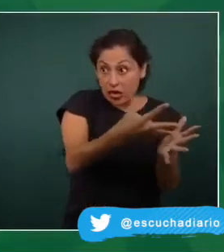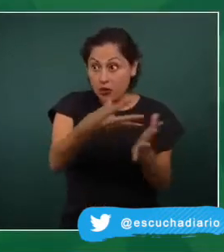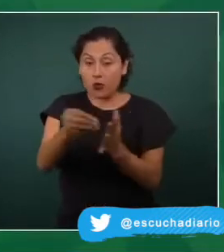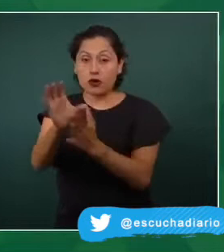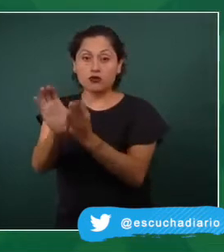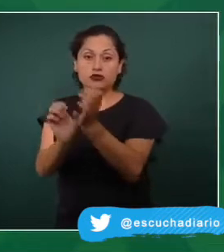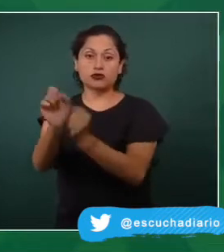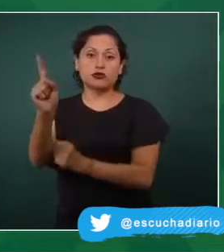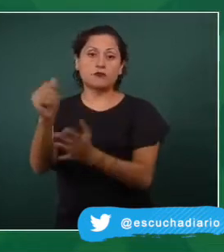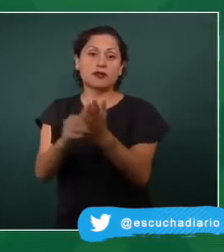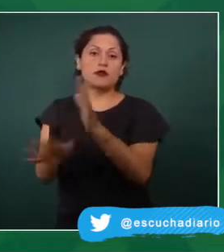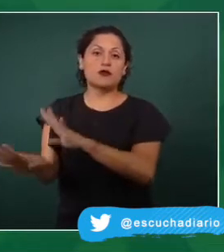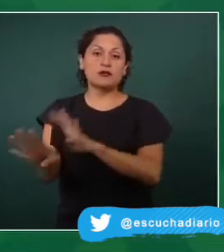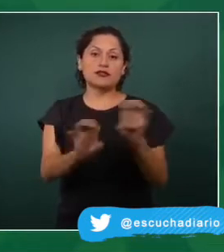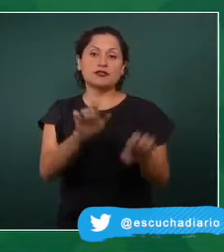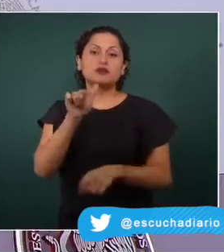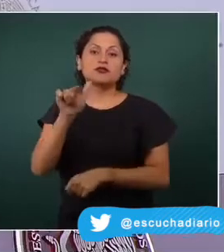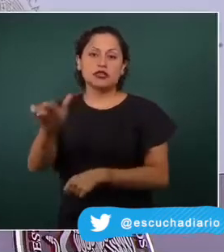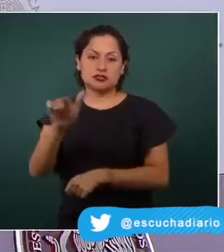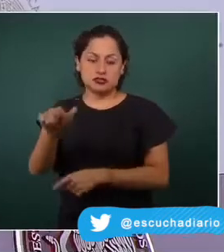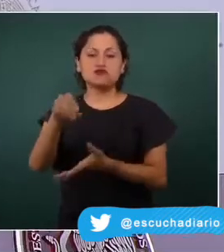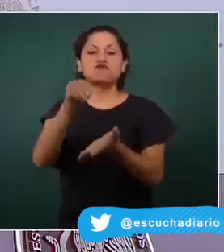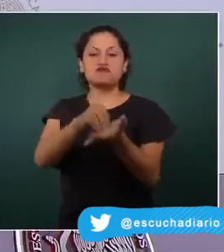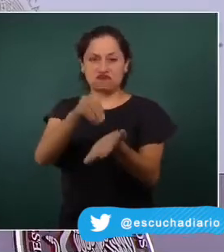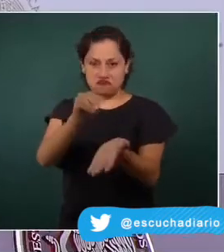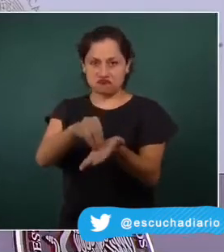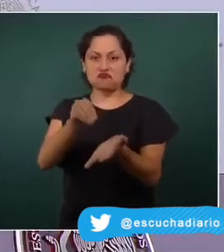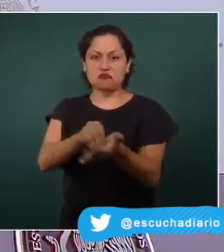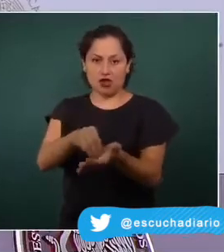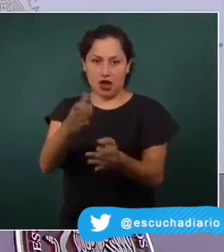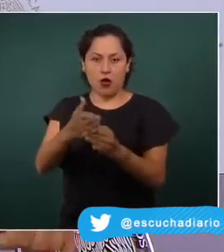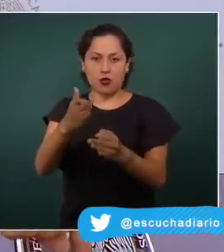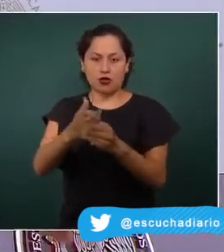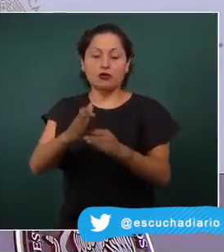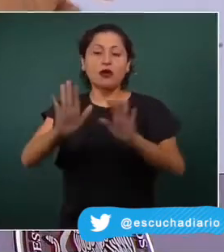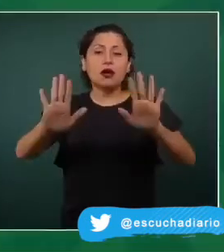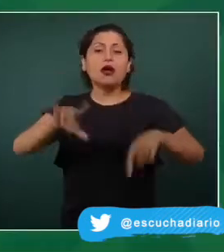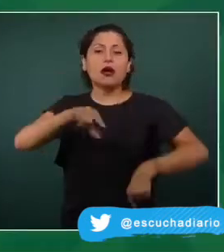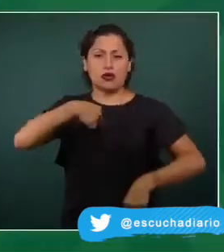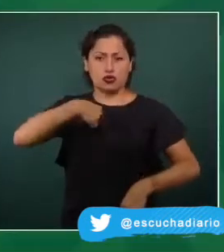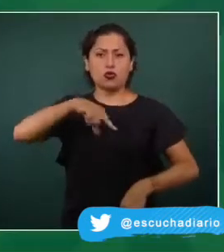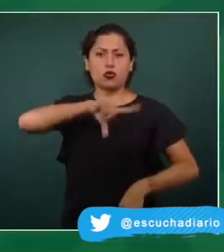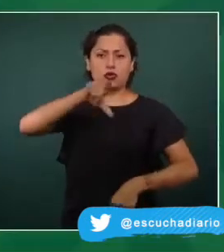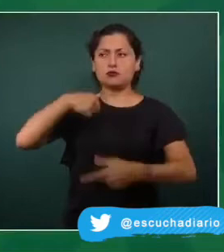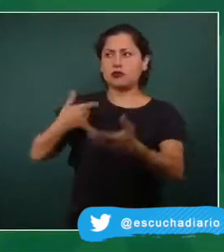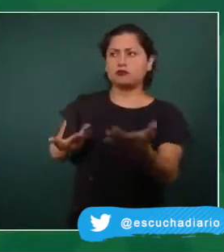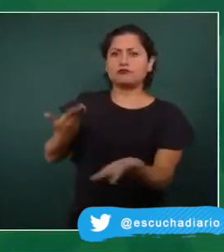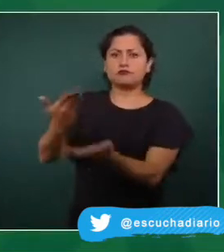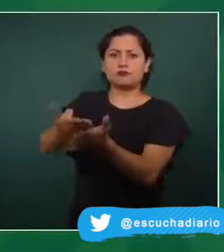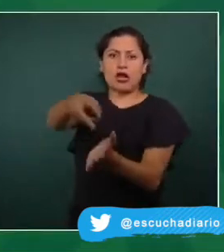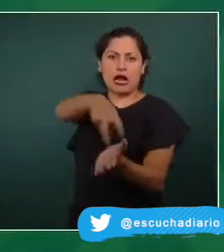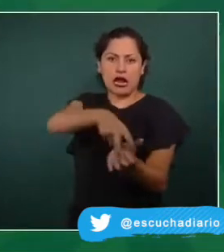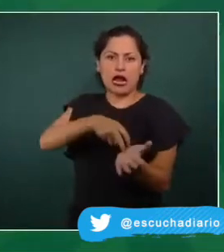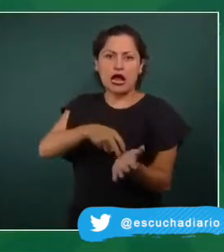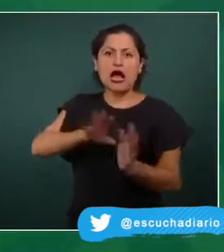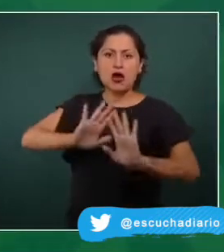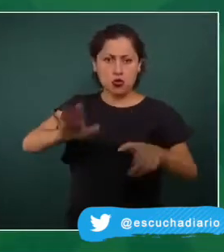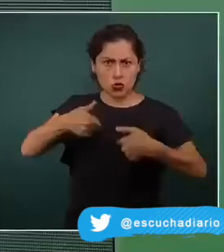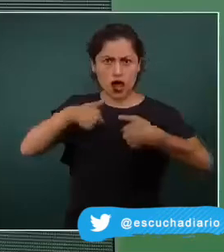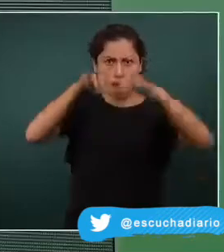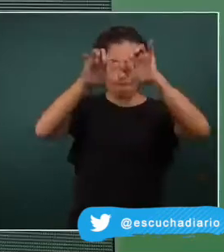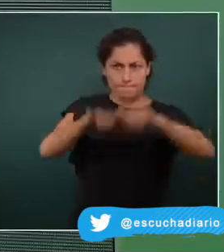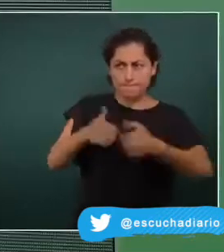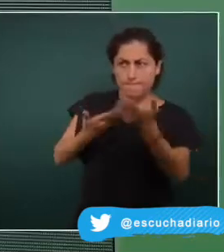vigente. Yo voy a modificar ese artículo. Ya lo hice, ya mandé la iniciativa, nada más